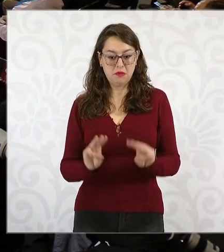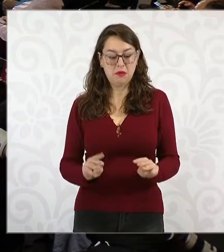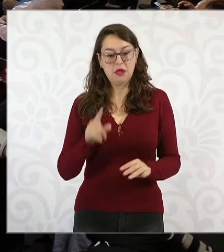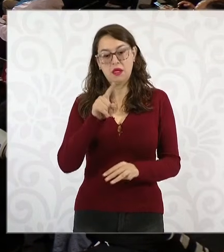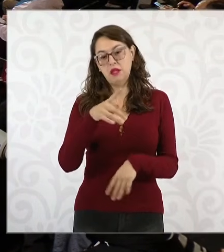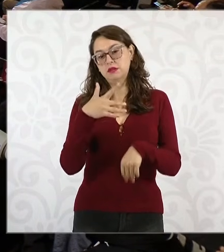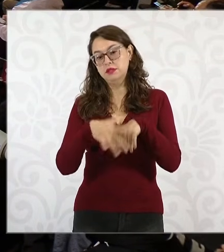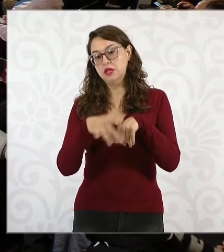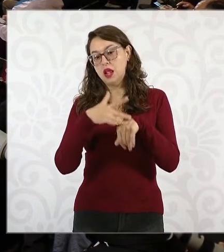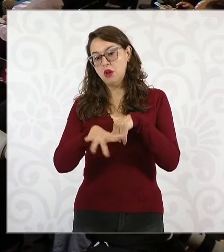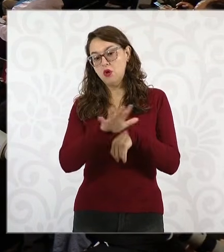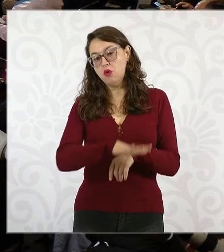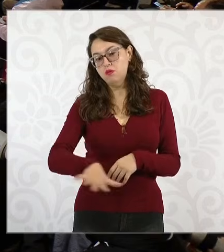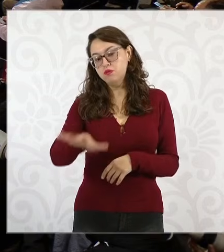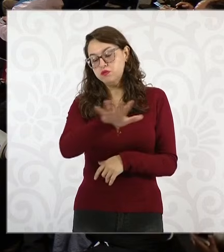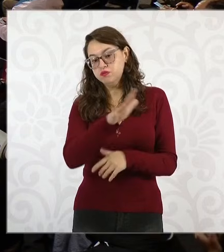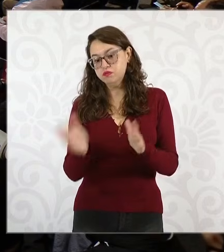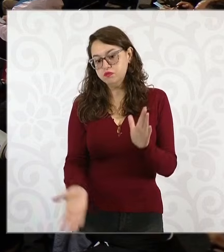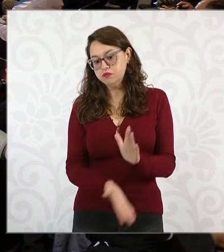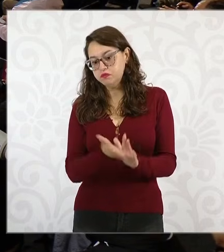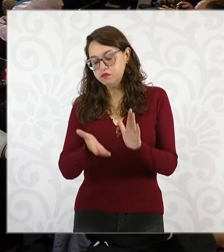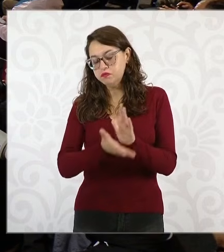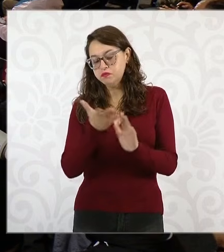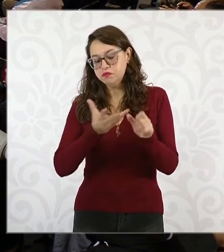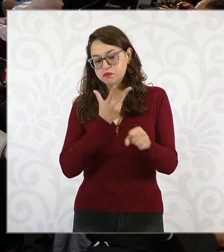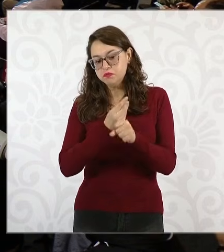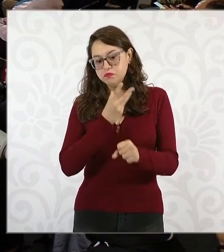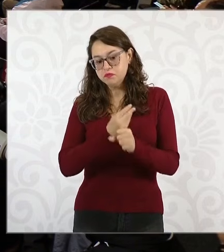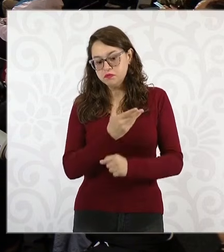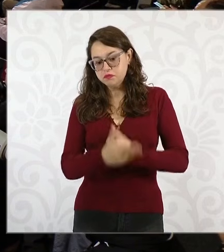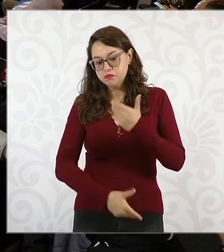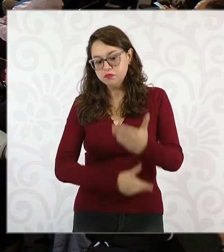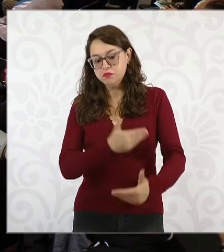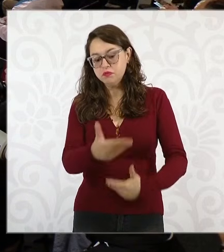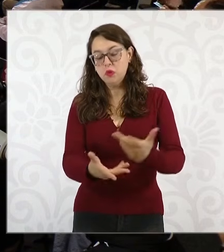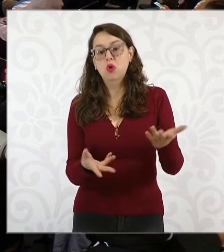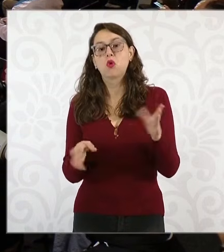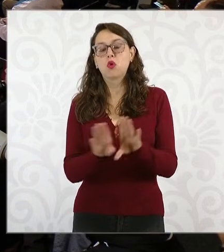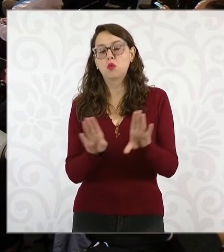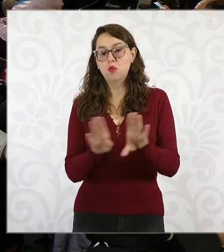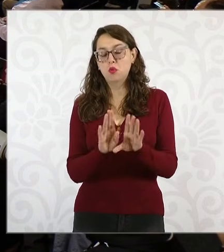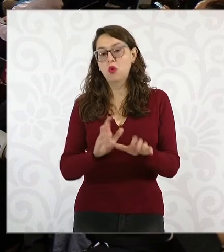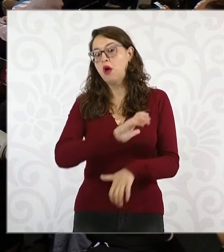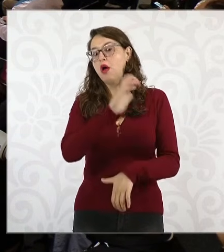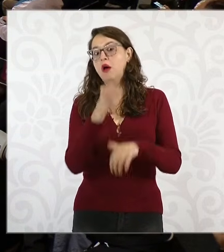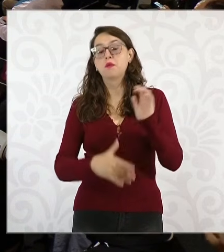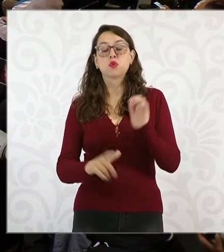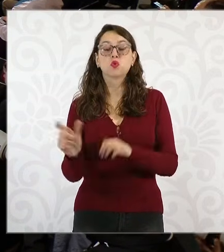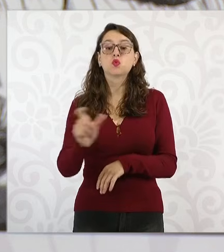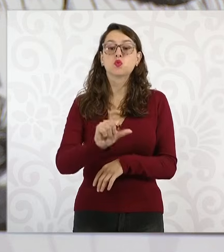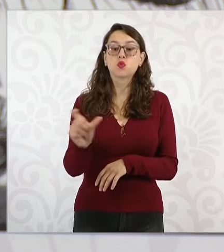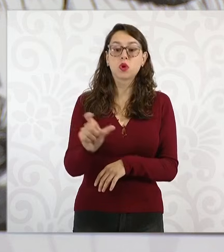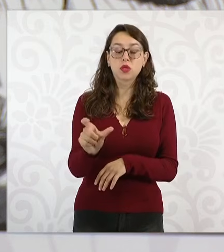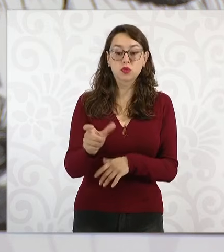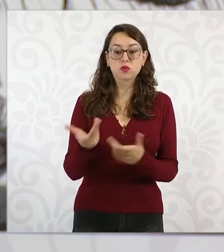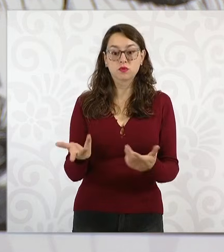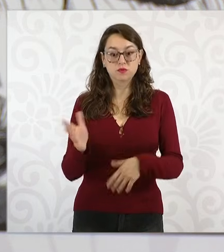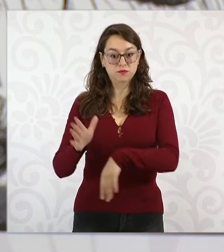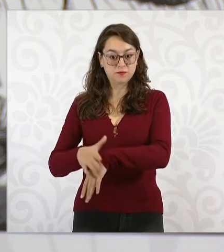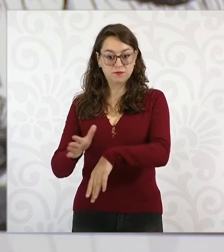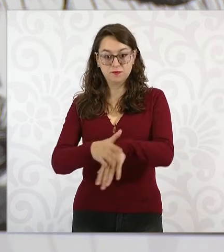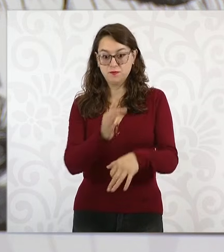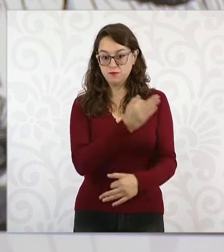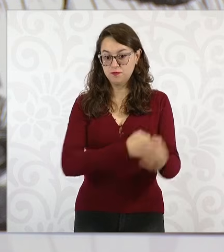oriente del Valle de México, cómo van, en qué porcentaje van, cuándo terminan, para que sepan todas y